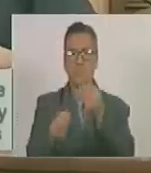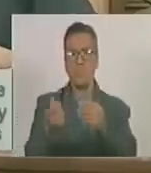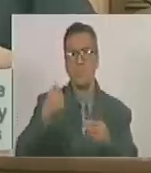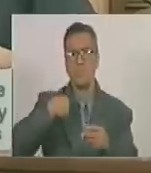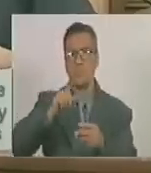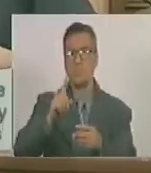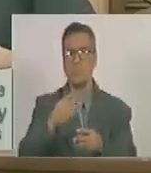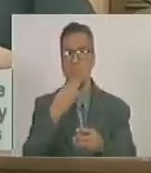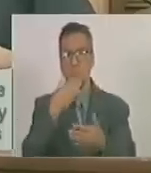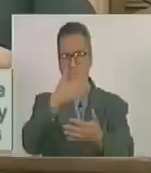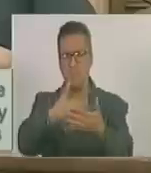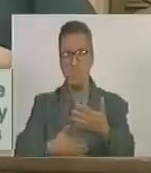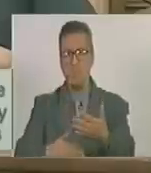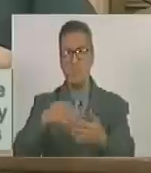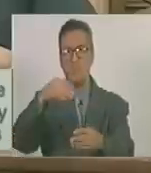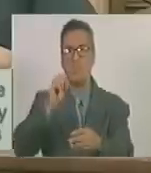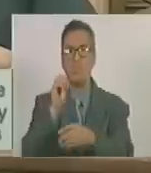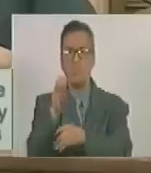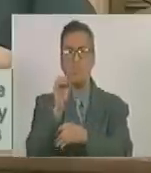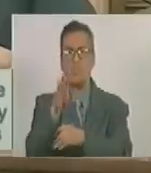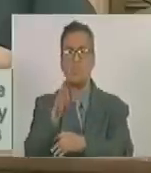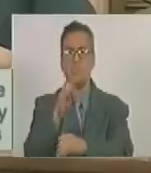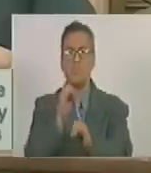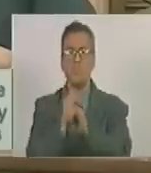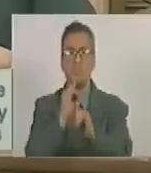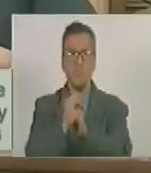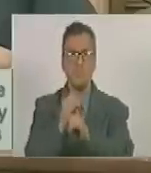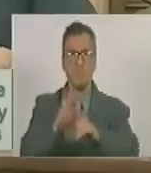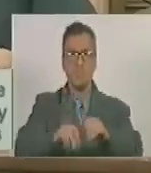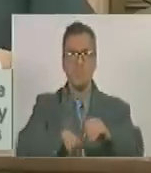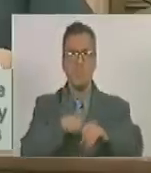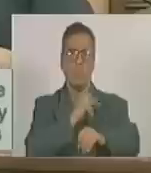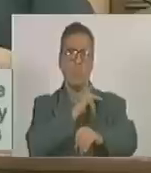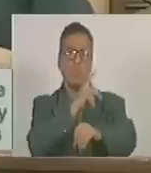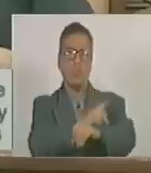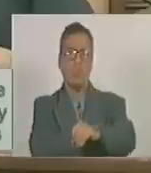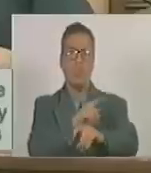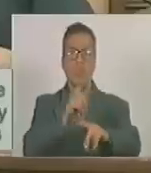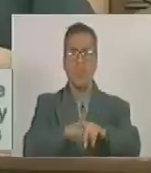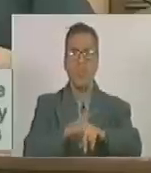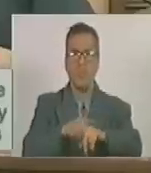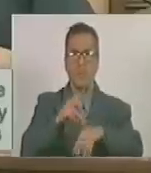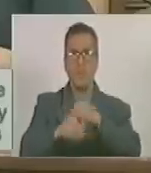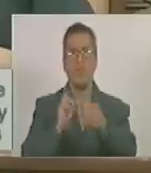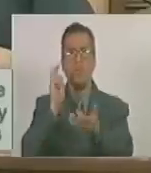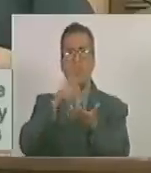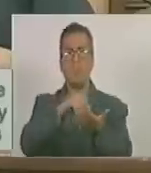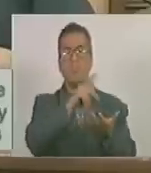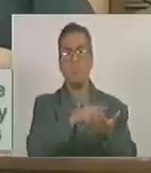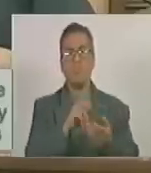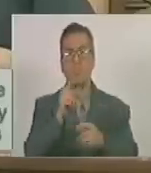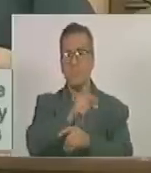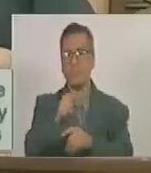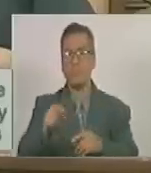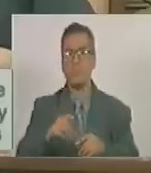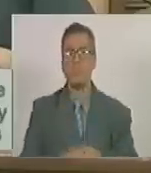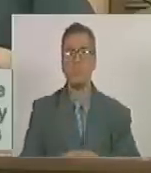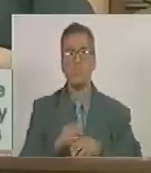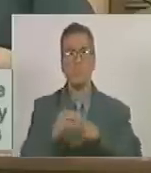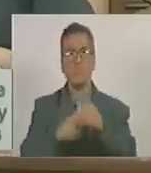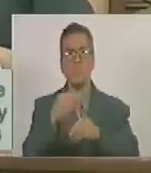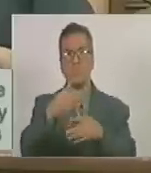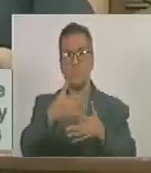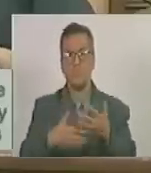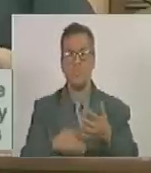deberá consignar por vía electrónica al Ministerio del Poder Popular con competencia en materia de participación ciudadana los